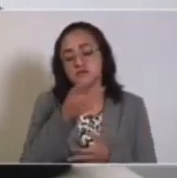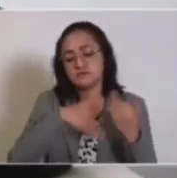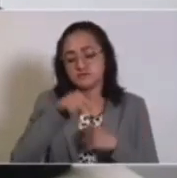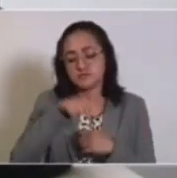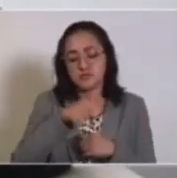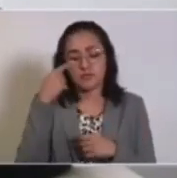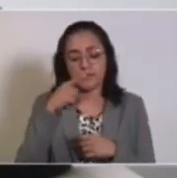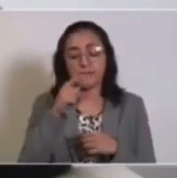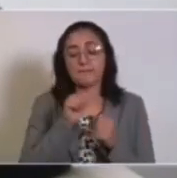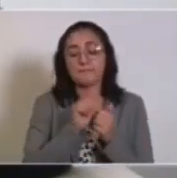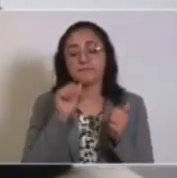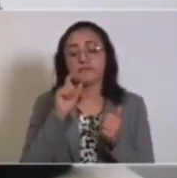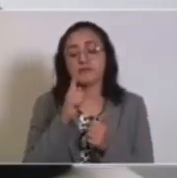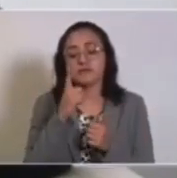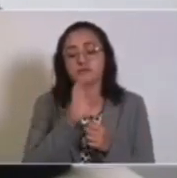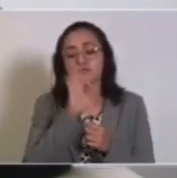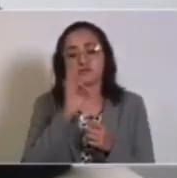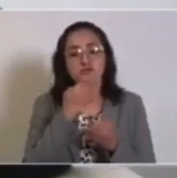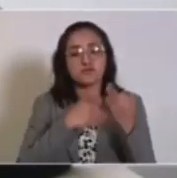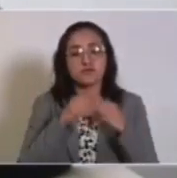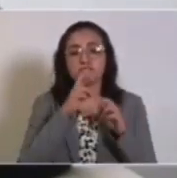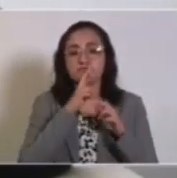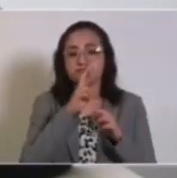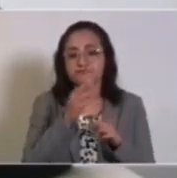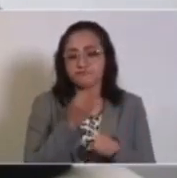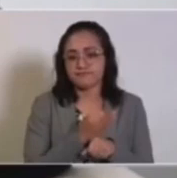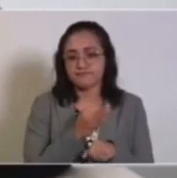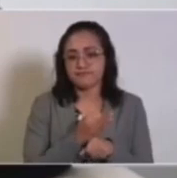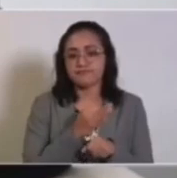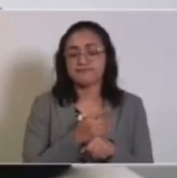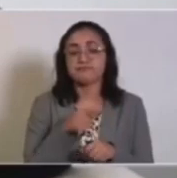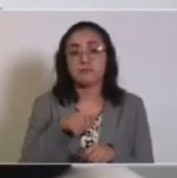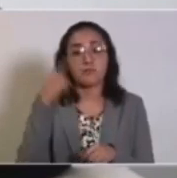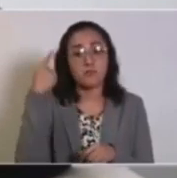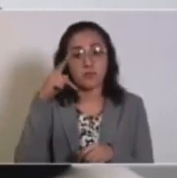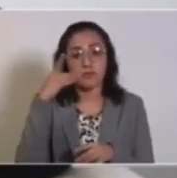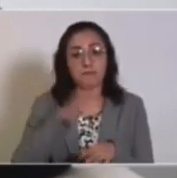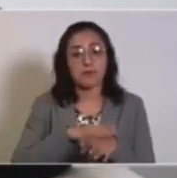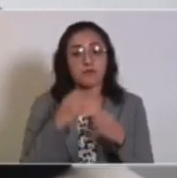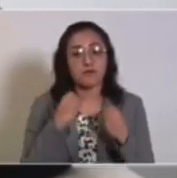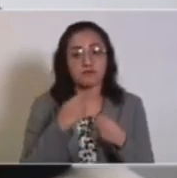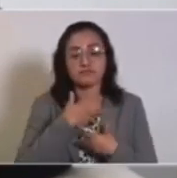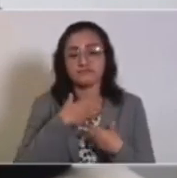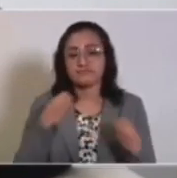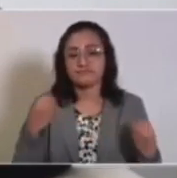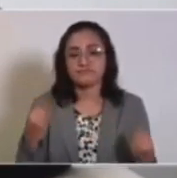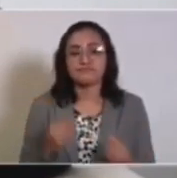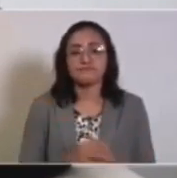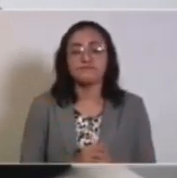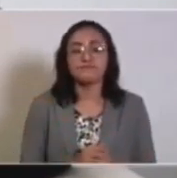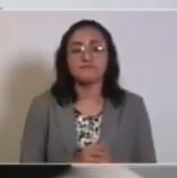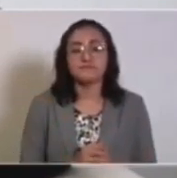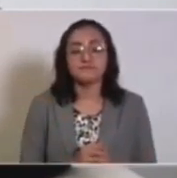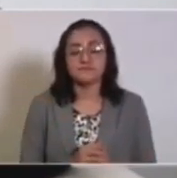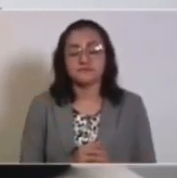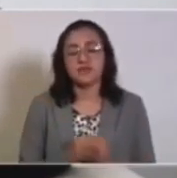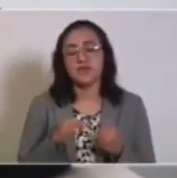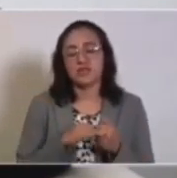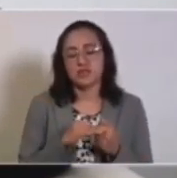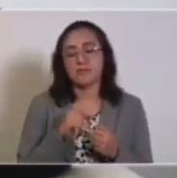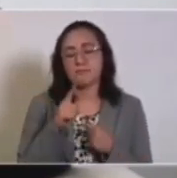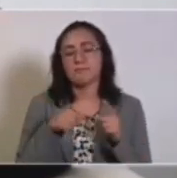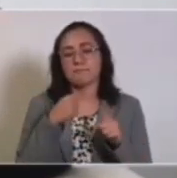con el 71% del total de los casos reportados siendo por la capital todavía en la más frecuente de